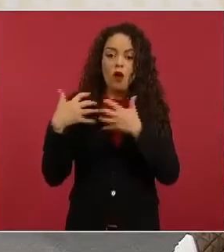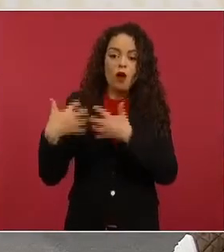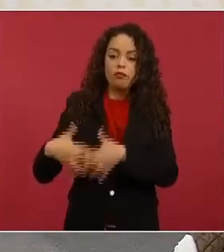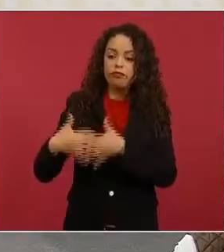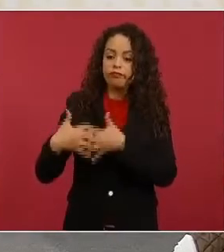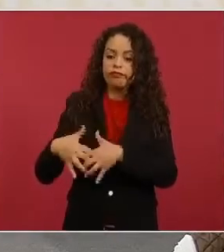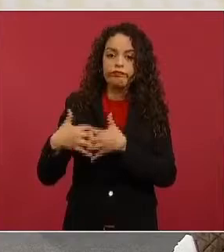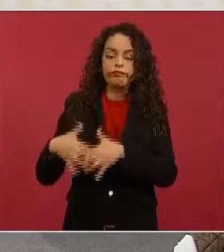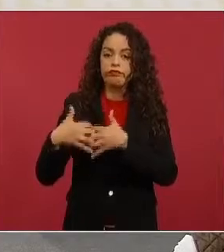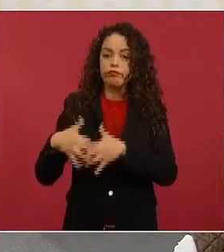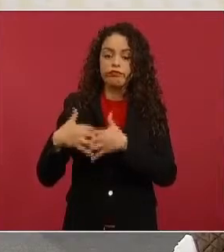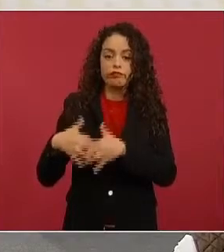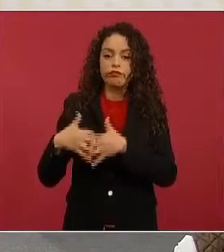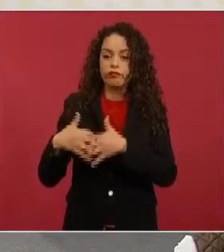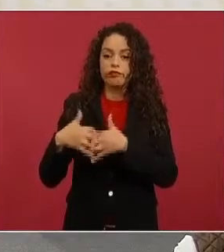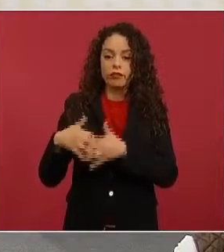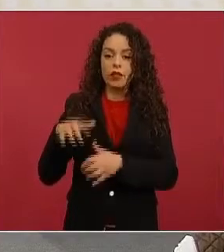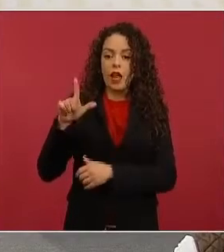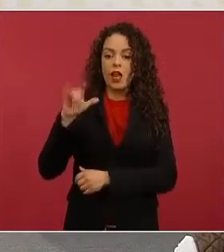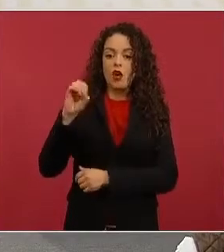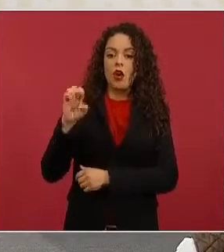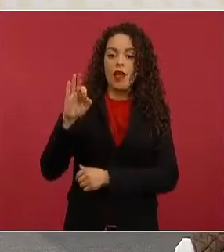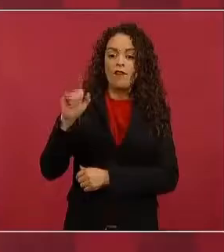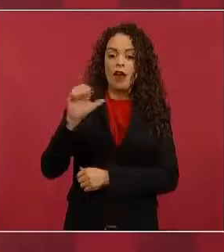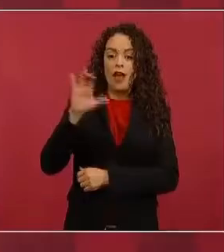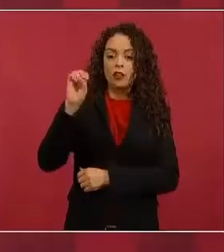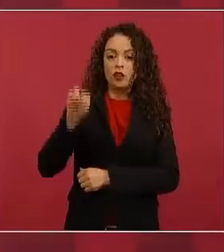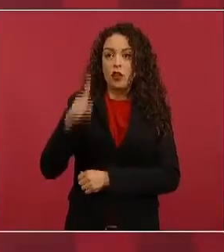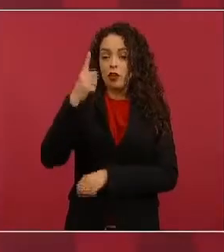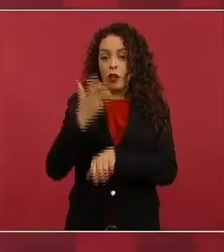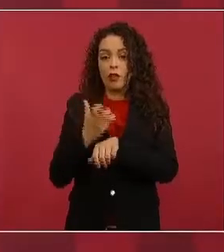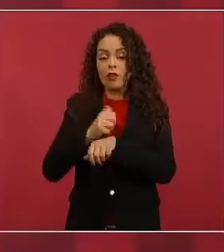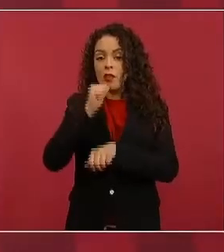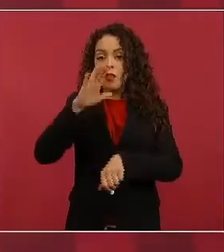licuefacción? En Estados Unidos solo hay 6